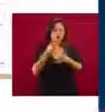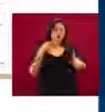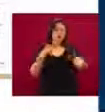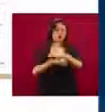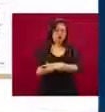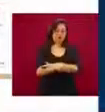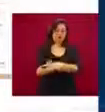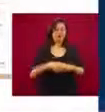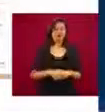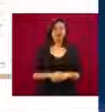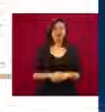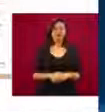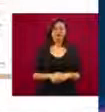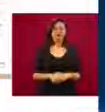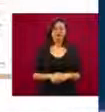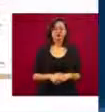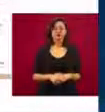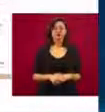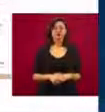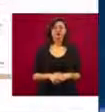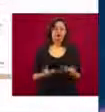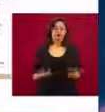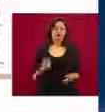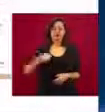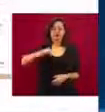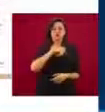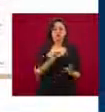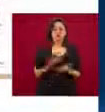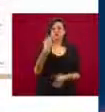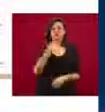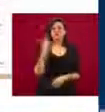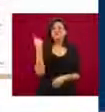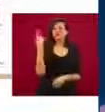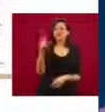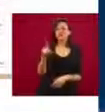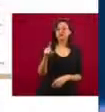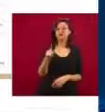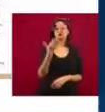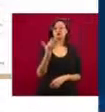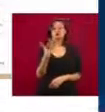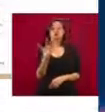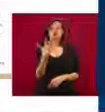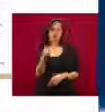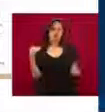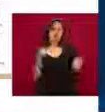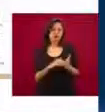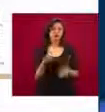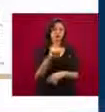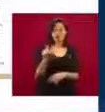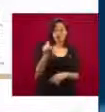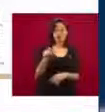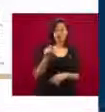Servicio de Administración Tributaria como la Procuraduría Fiscal. Sin embargo, en nuestra labor ha sido, por ejemplo, en muchos casos, contribuyentes